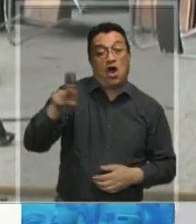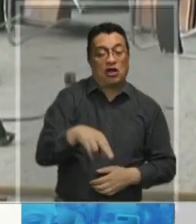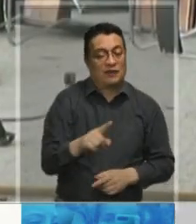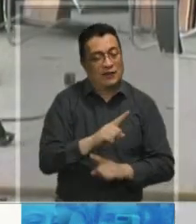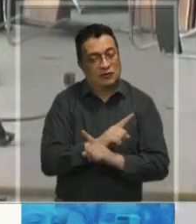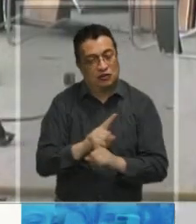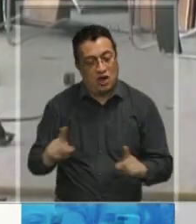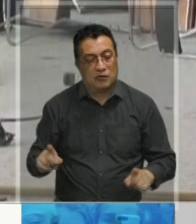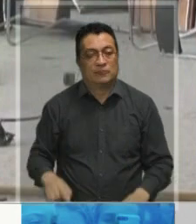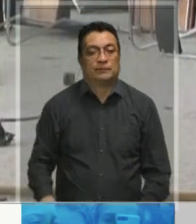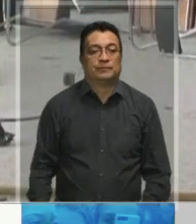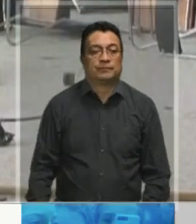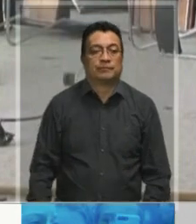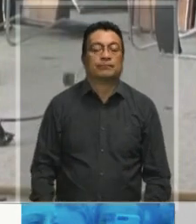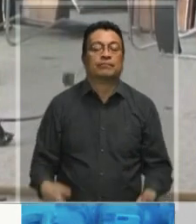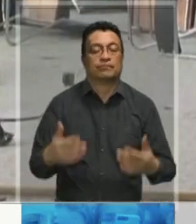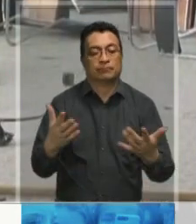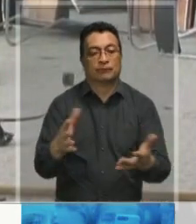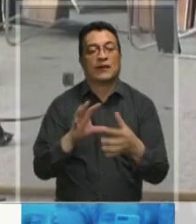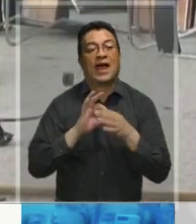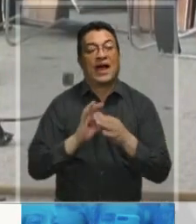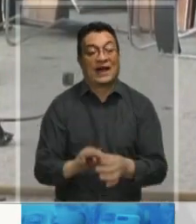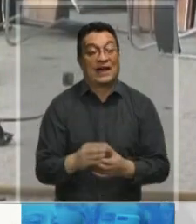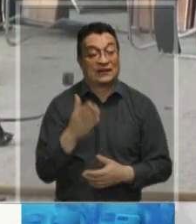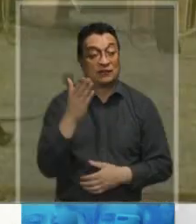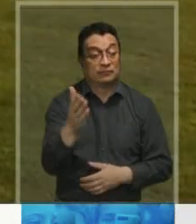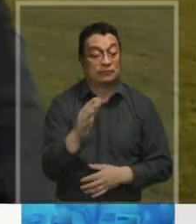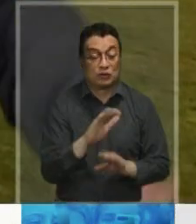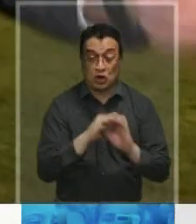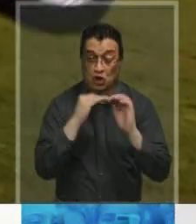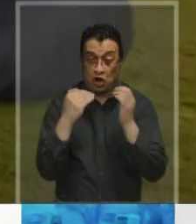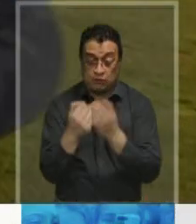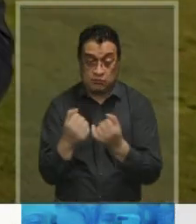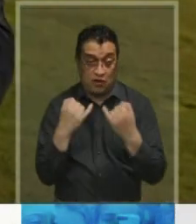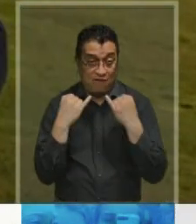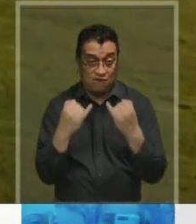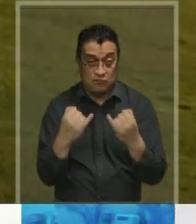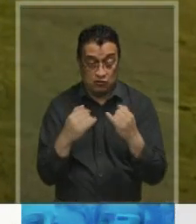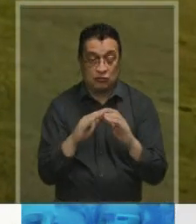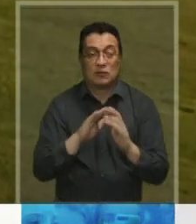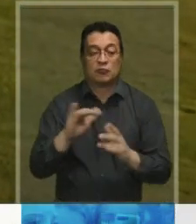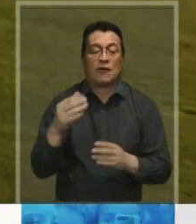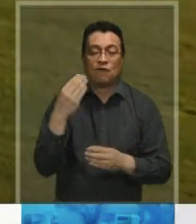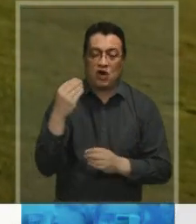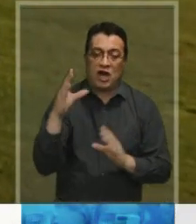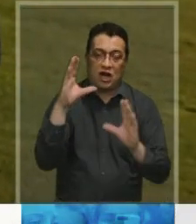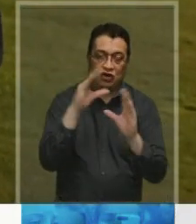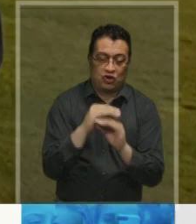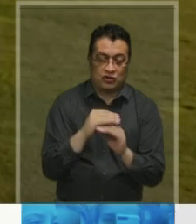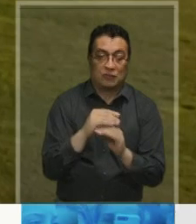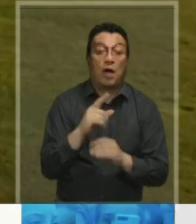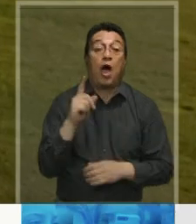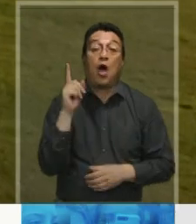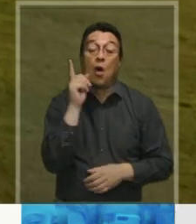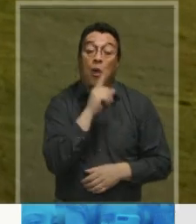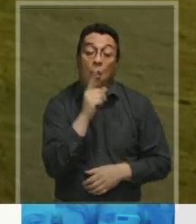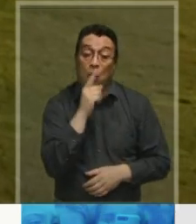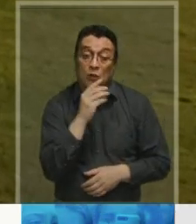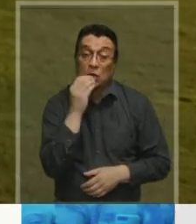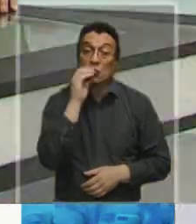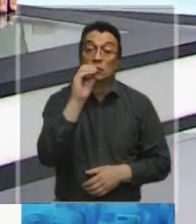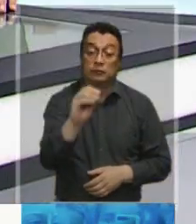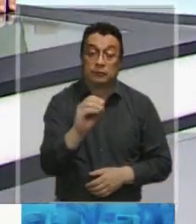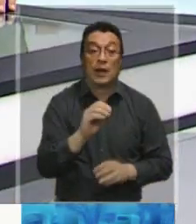Brasil. Bien, le vamos a dar las gracias a Alfonso Concha, tenemos completa información. Alfonso, buenas noches. Y para cerrar esto, está claro,